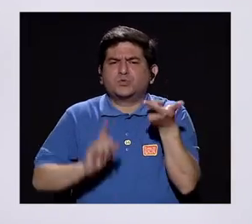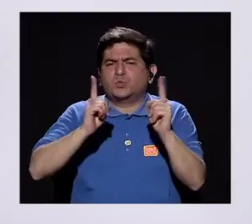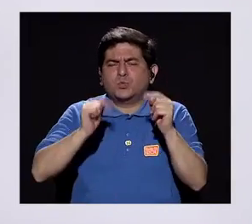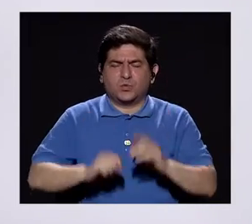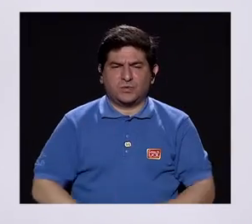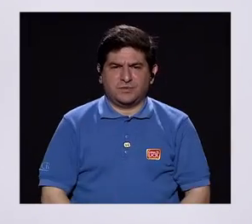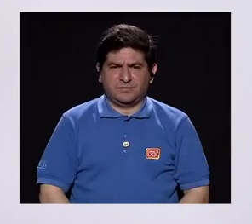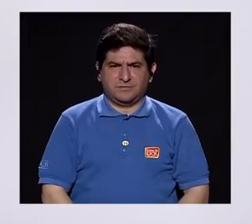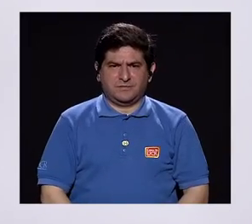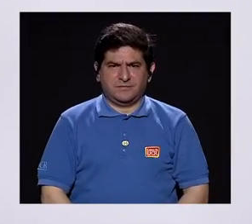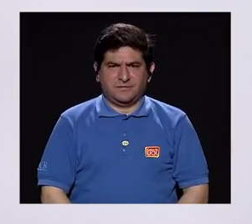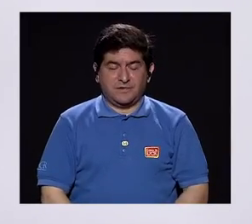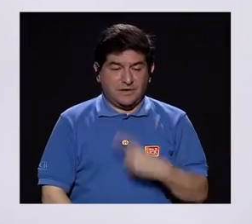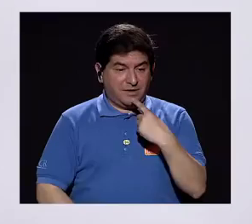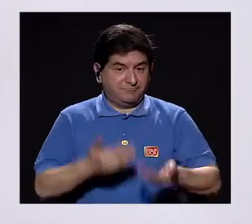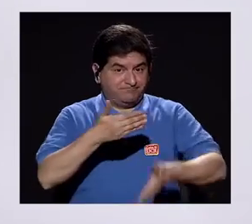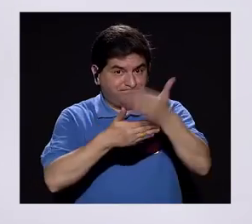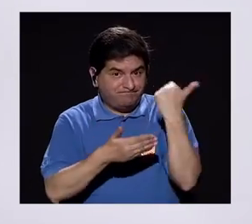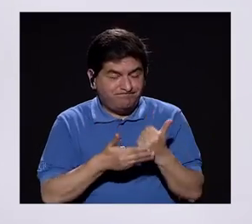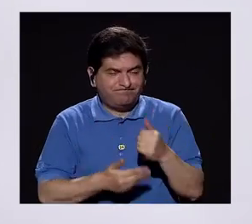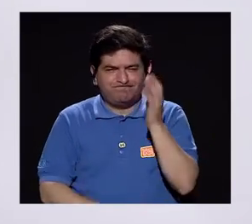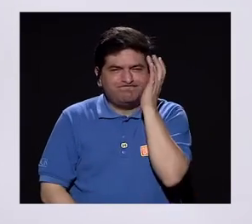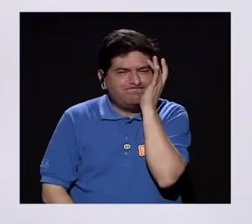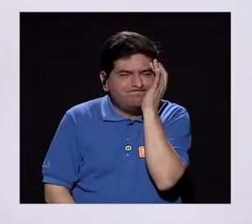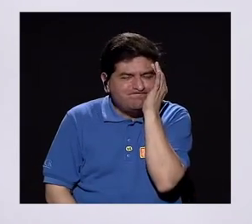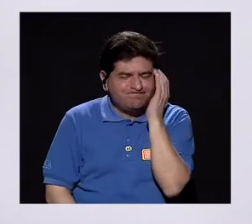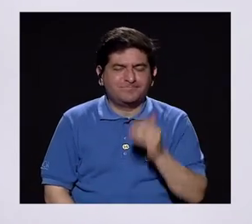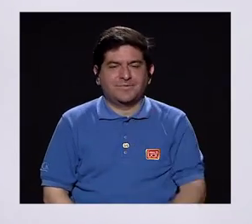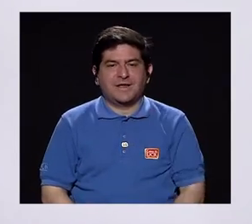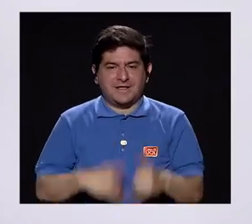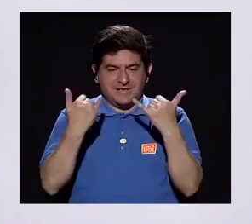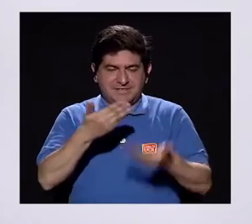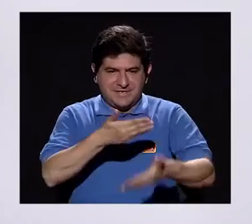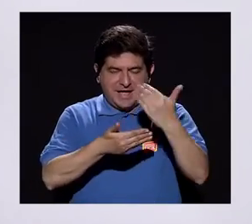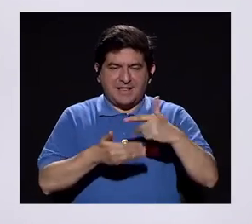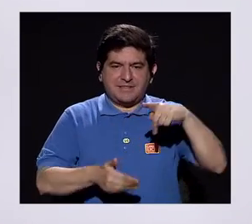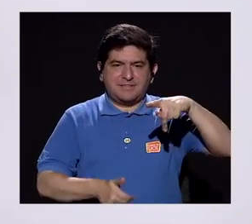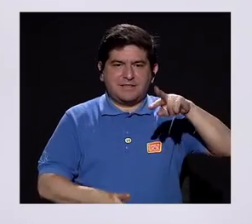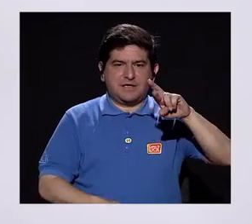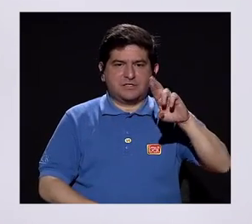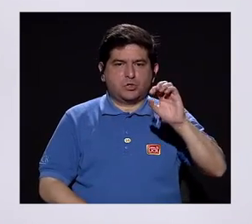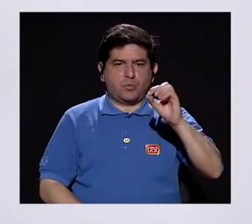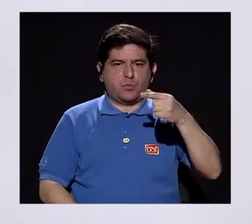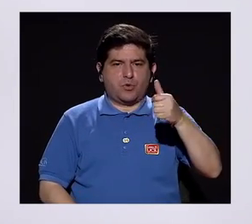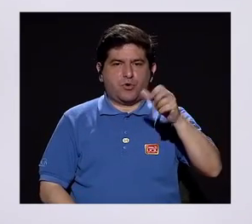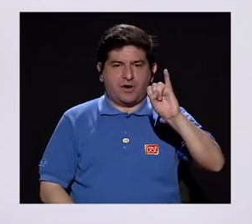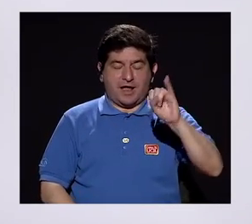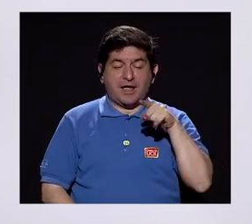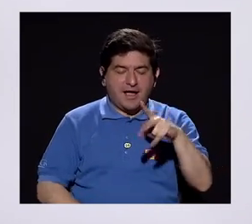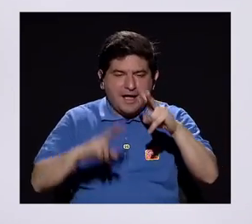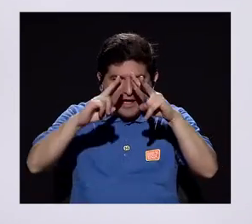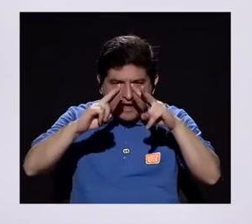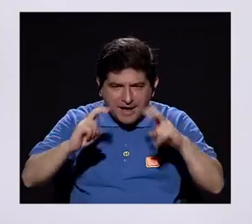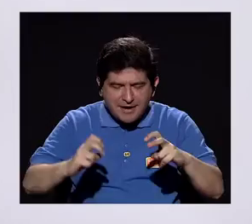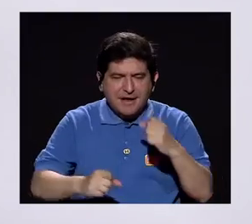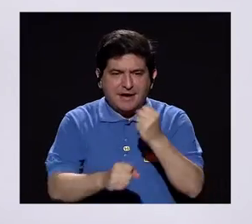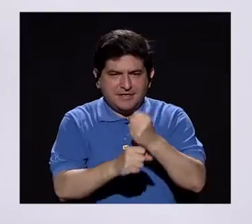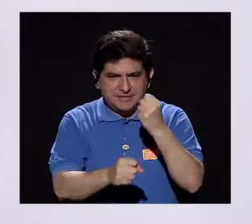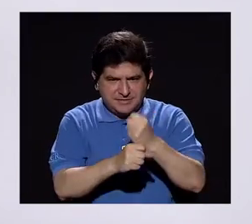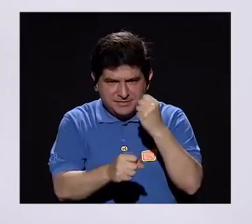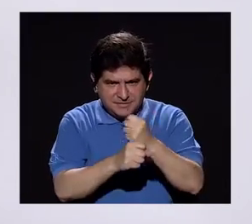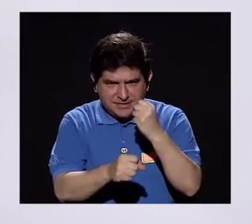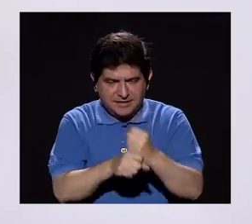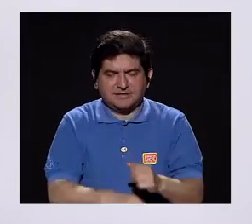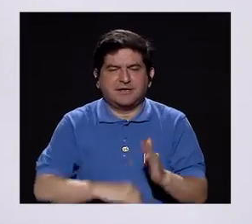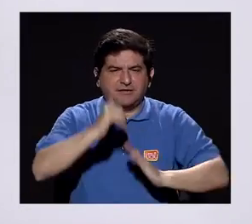inicialmente como como le mencioné por las inquietudes que nos había planteado provide empezamos con lo que era el análisis de la obra civil